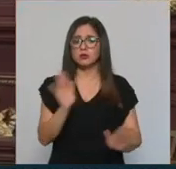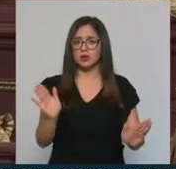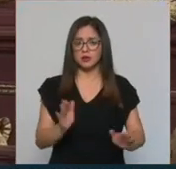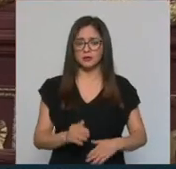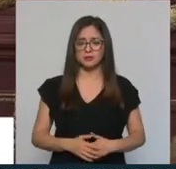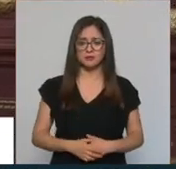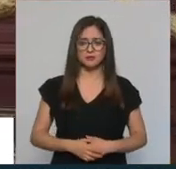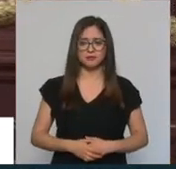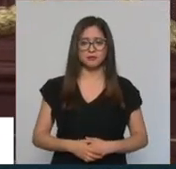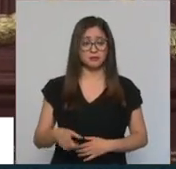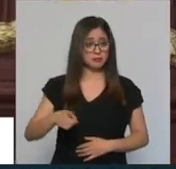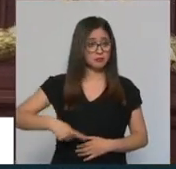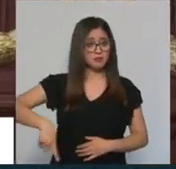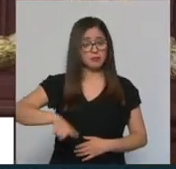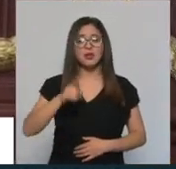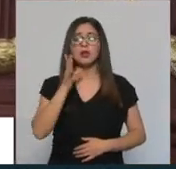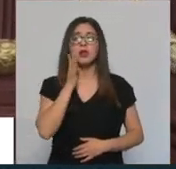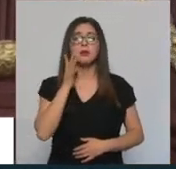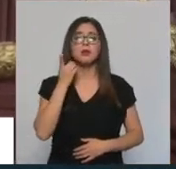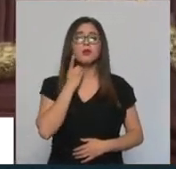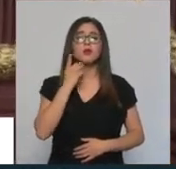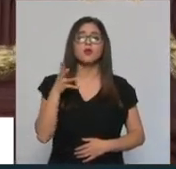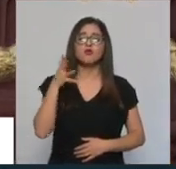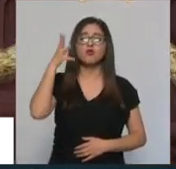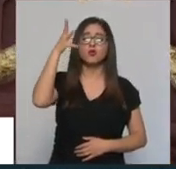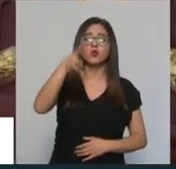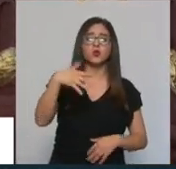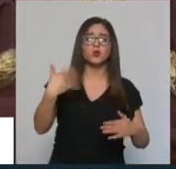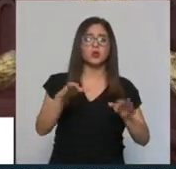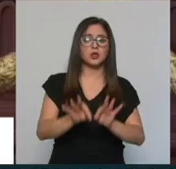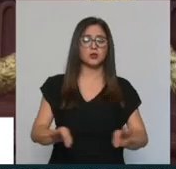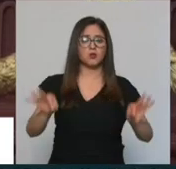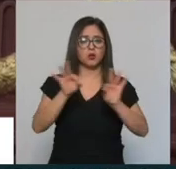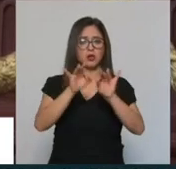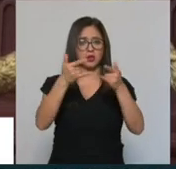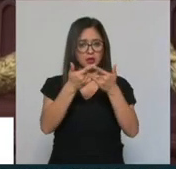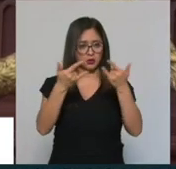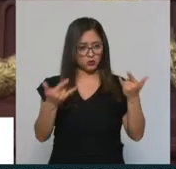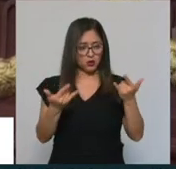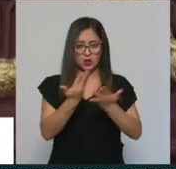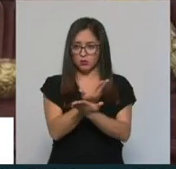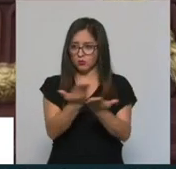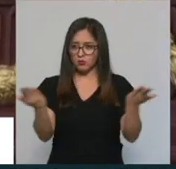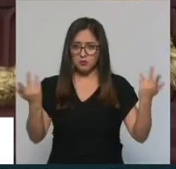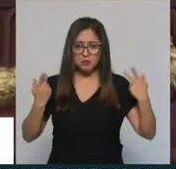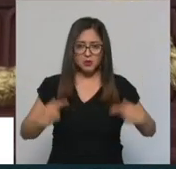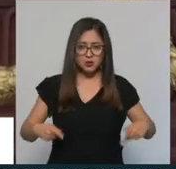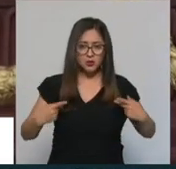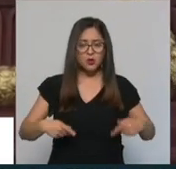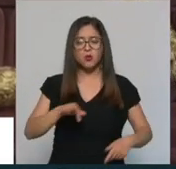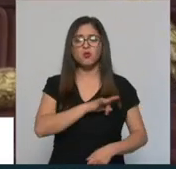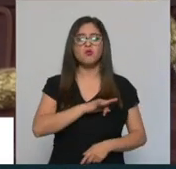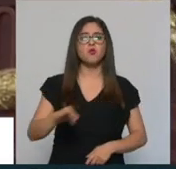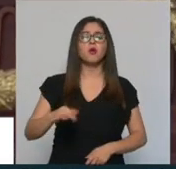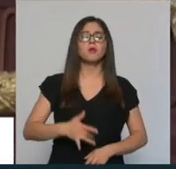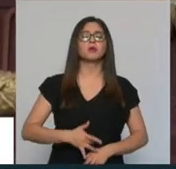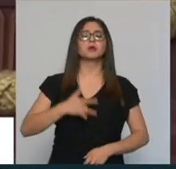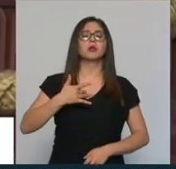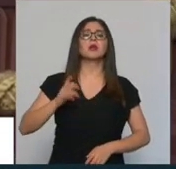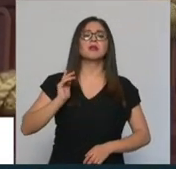este Congreso pasará a la historia. Hoy todos aquí presentes podremos caminar con la frente en